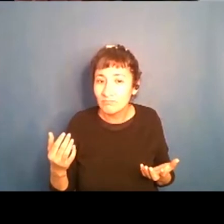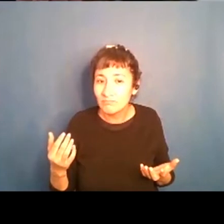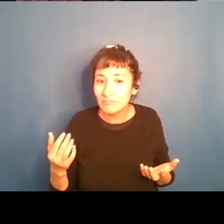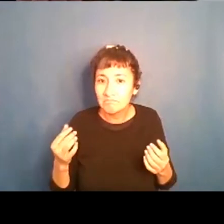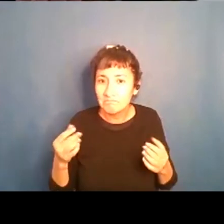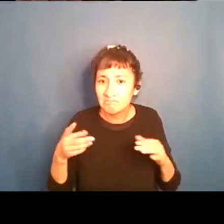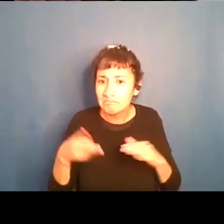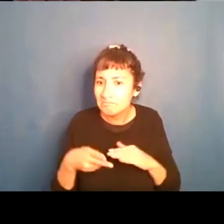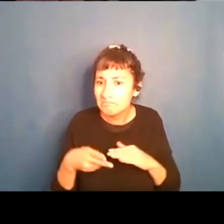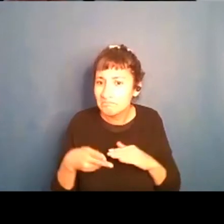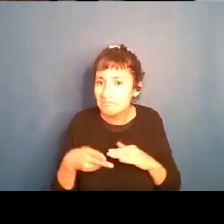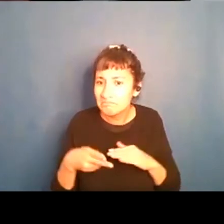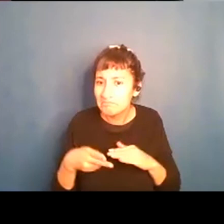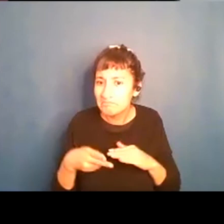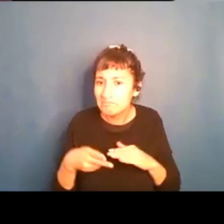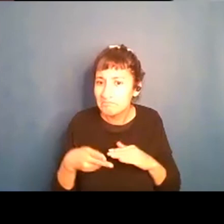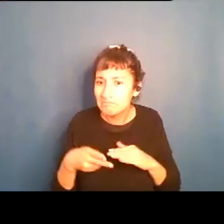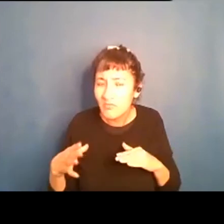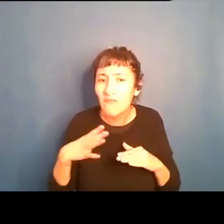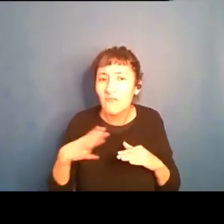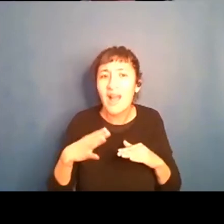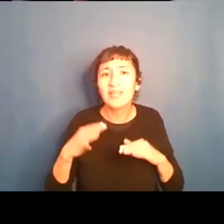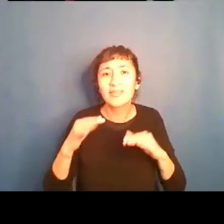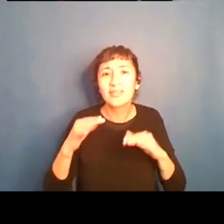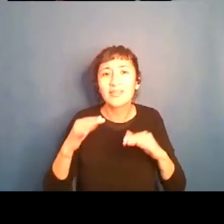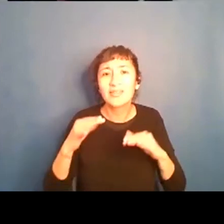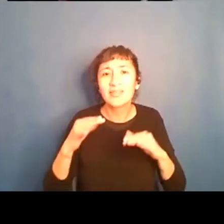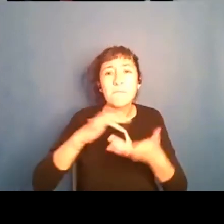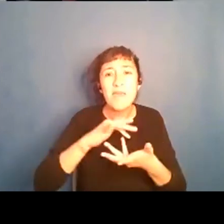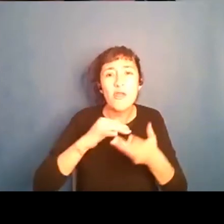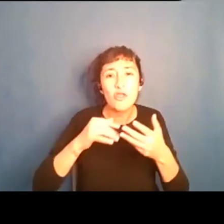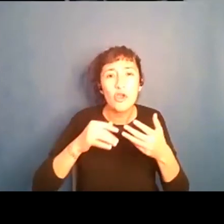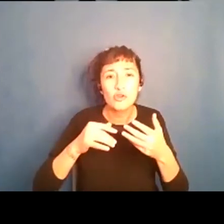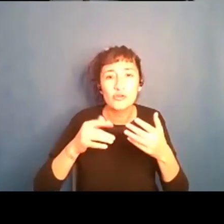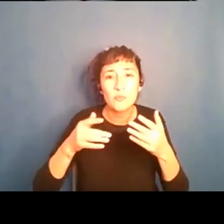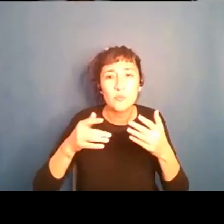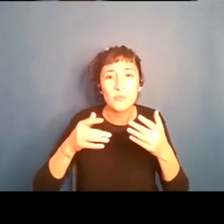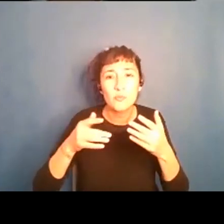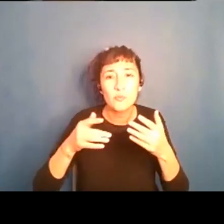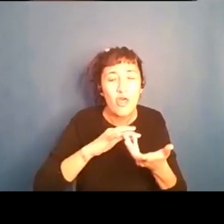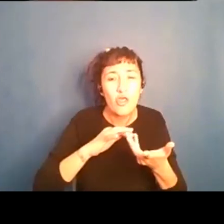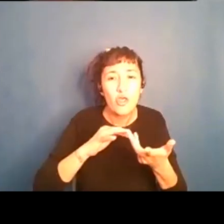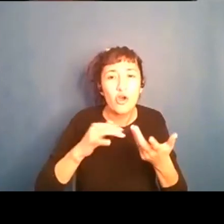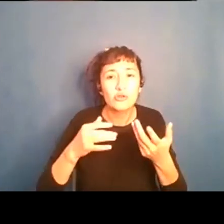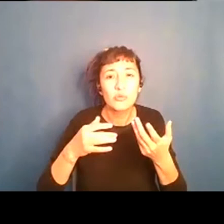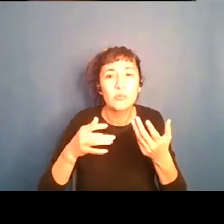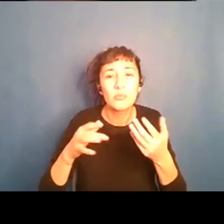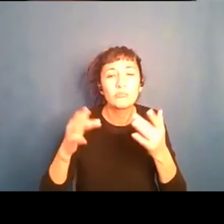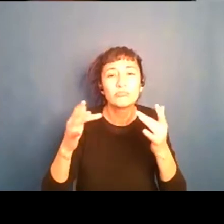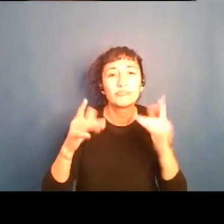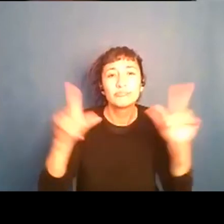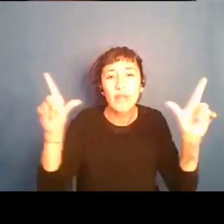parte de los medios, ¿no? Entonces digo, en medios para poder colaborar.